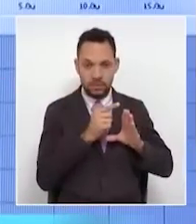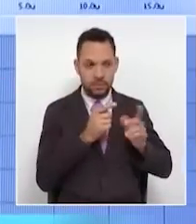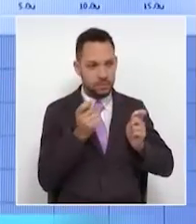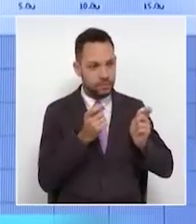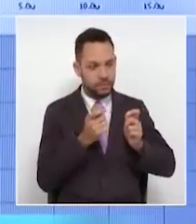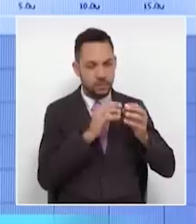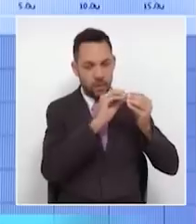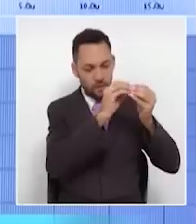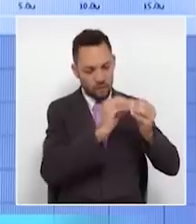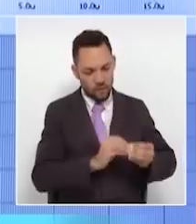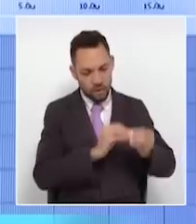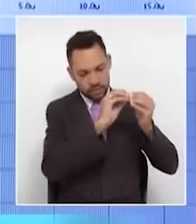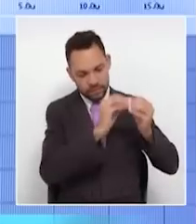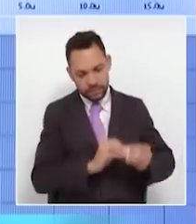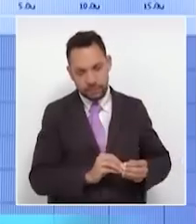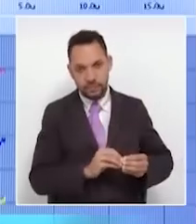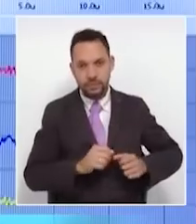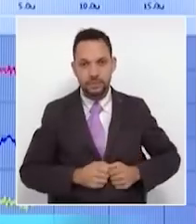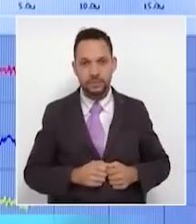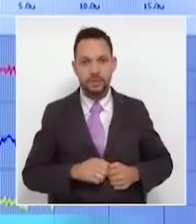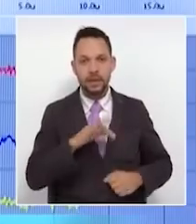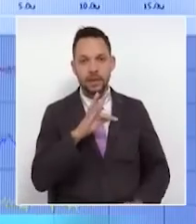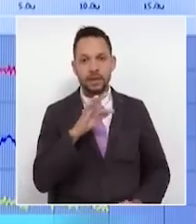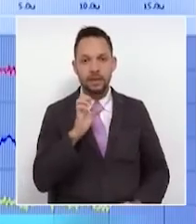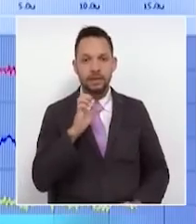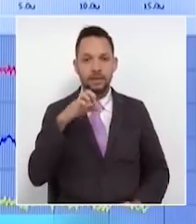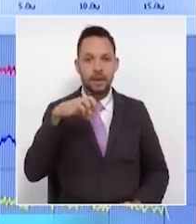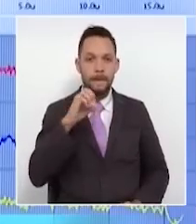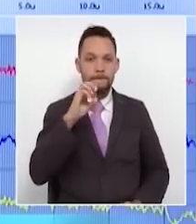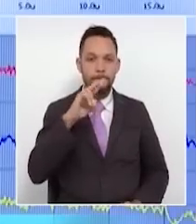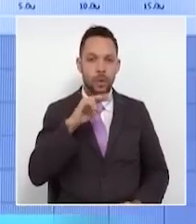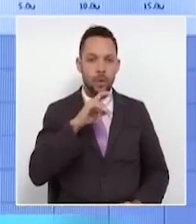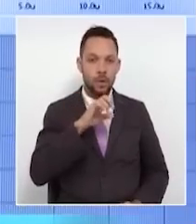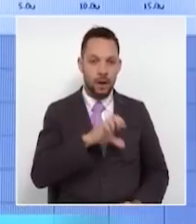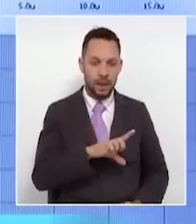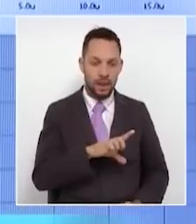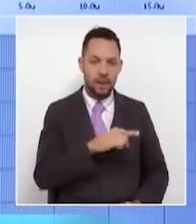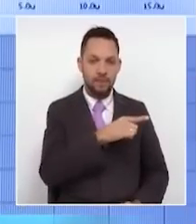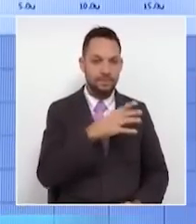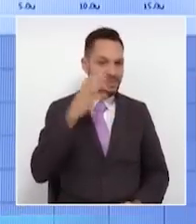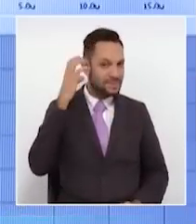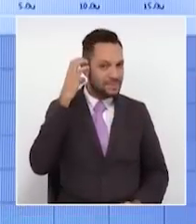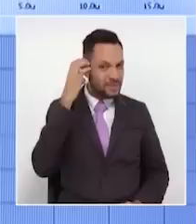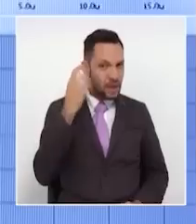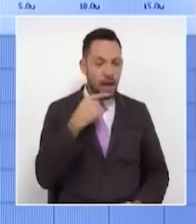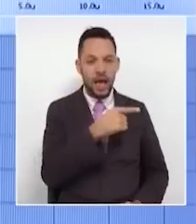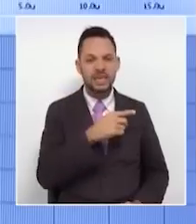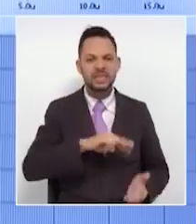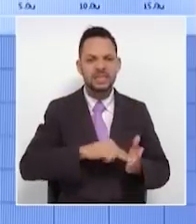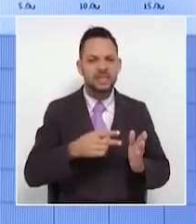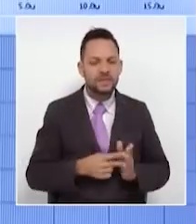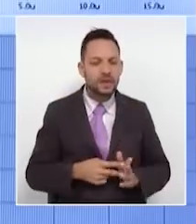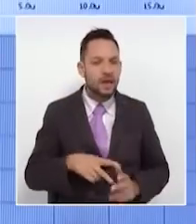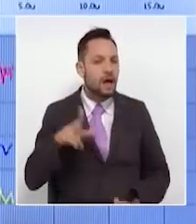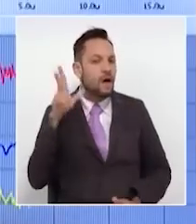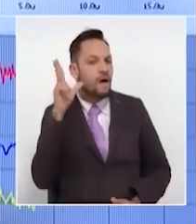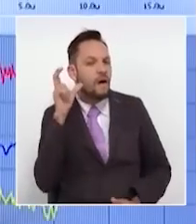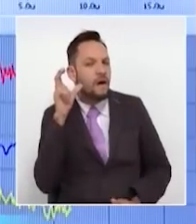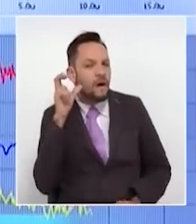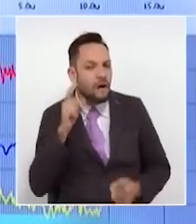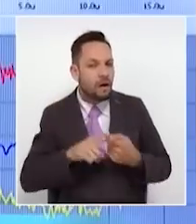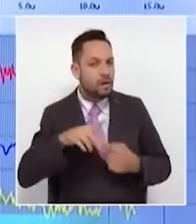occipital perdón temporales entonces esta parte se evalúa la memoria la escucha la también